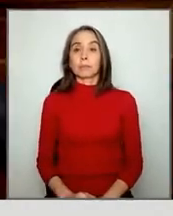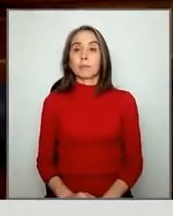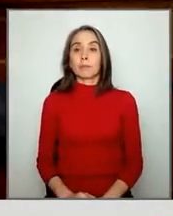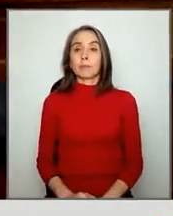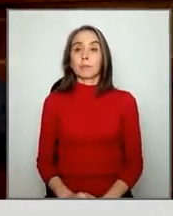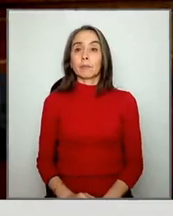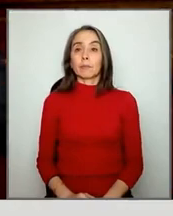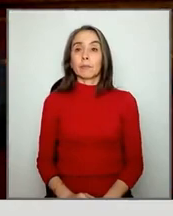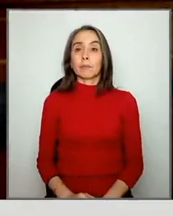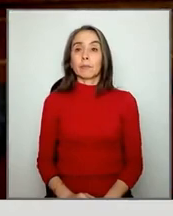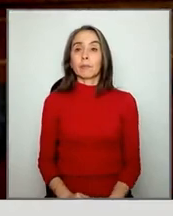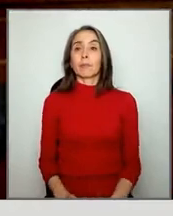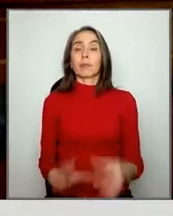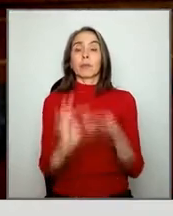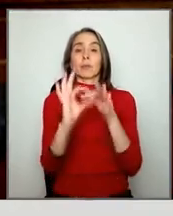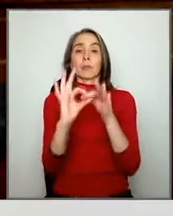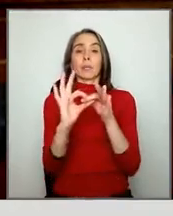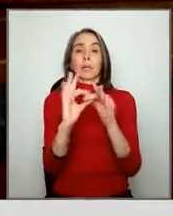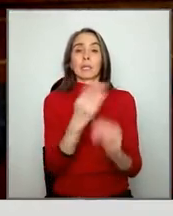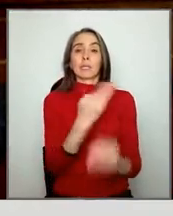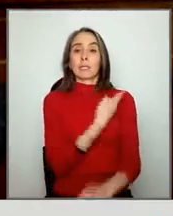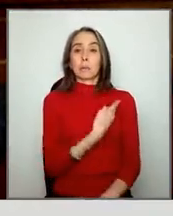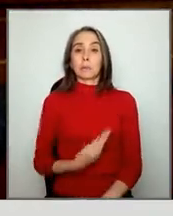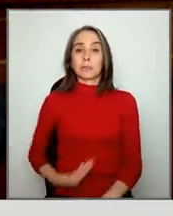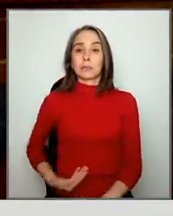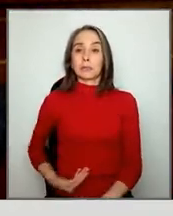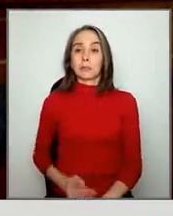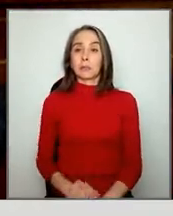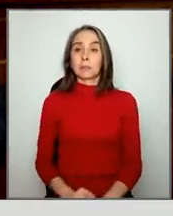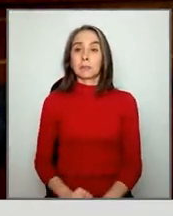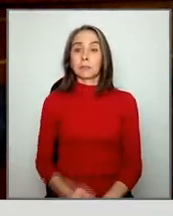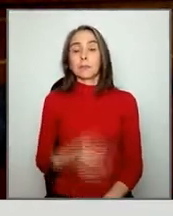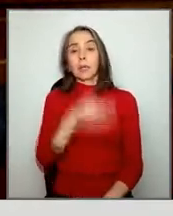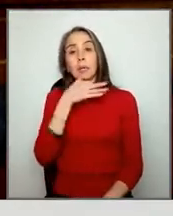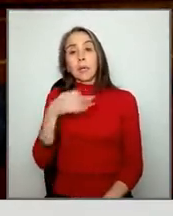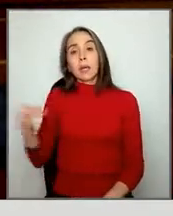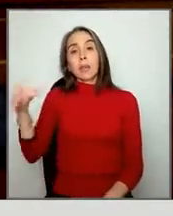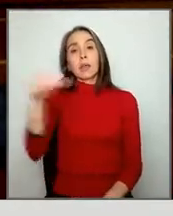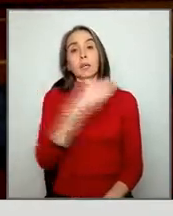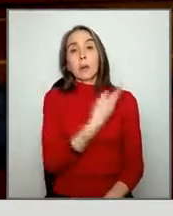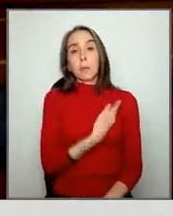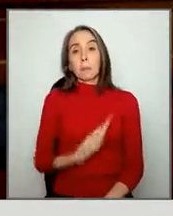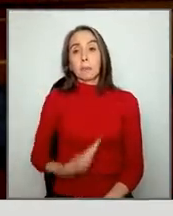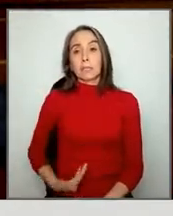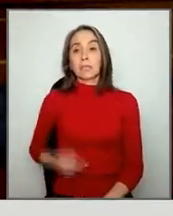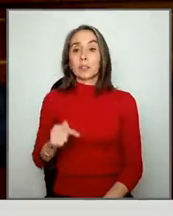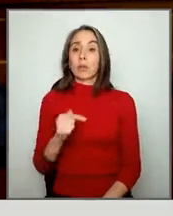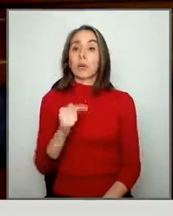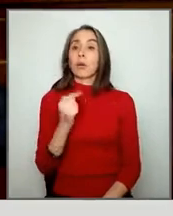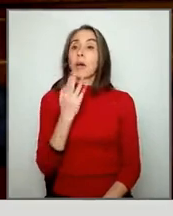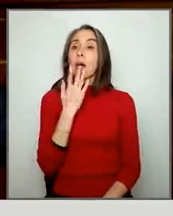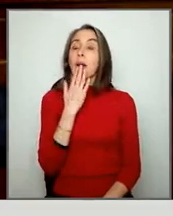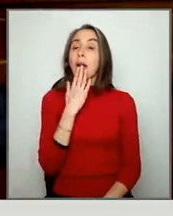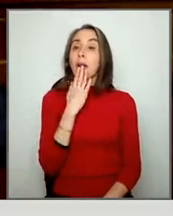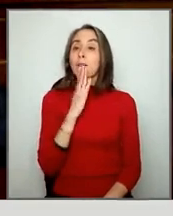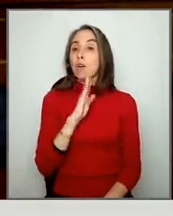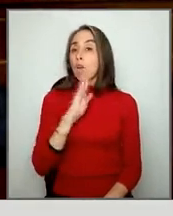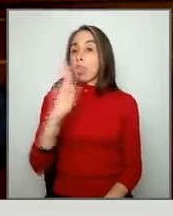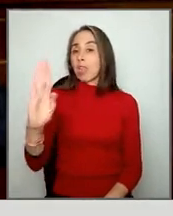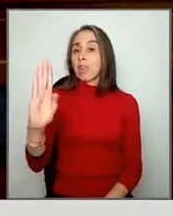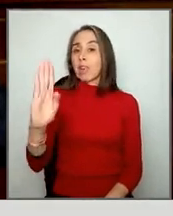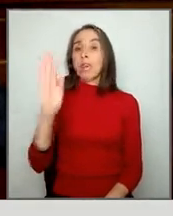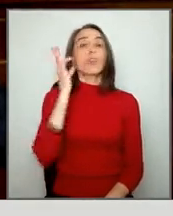Gracias presidente por su intermedio presidente hoy día le quiero hablar directo a la ministra